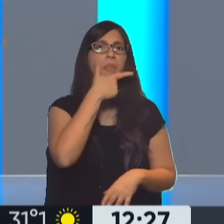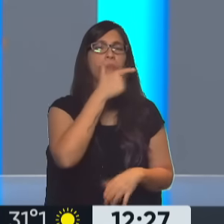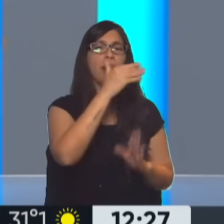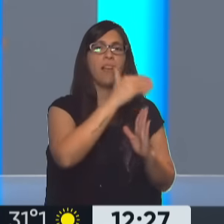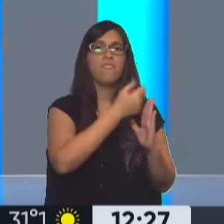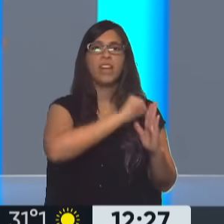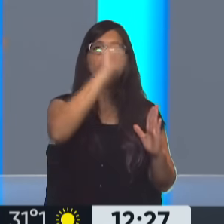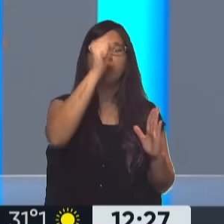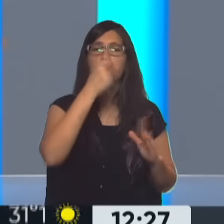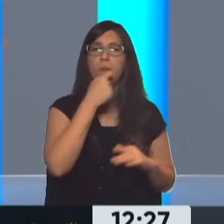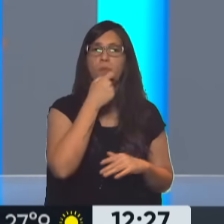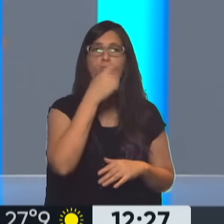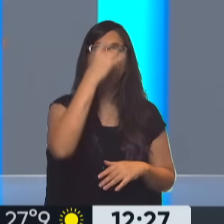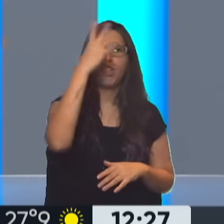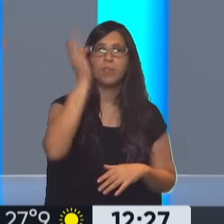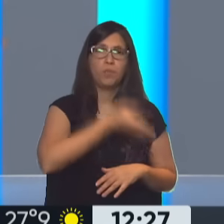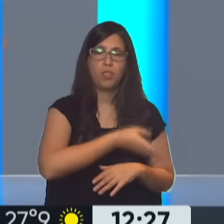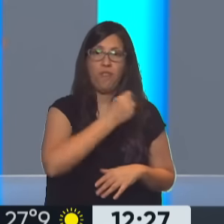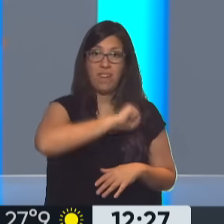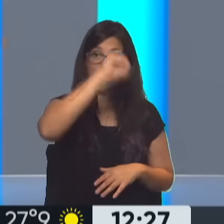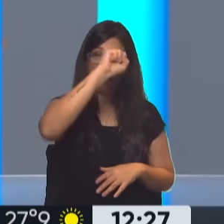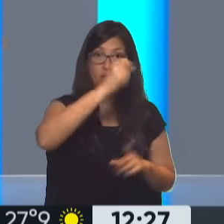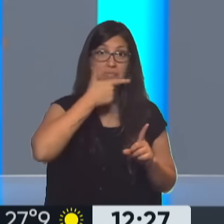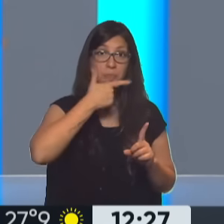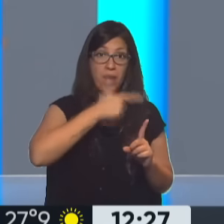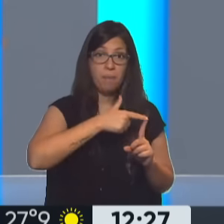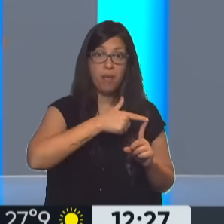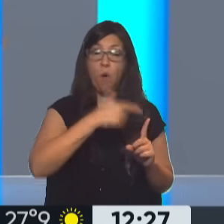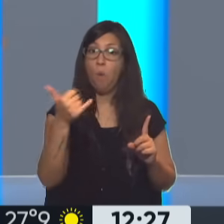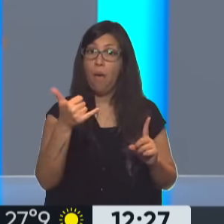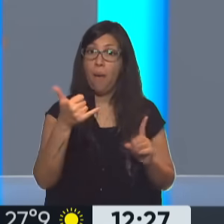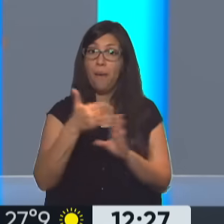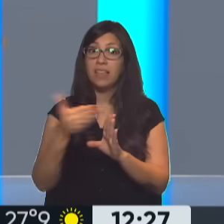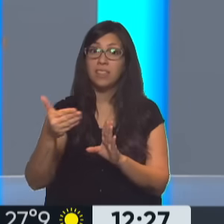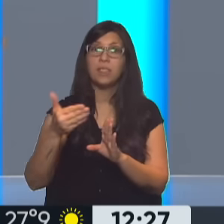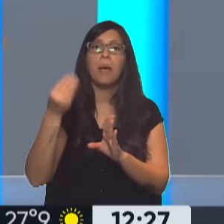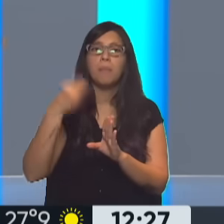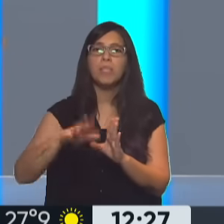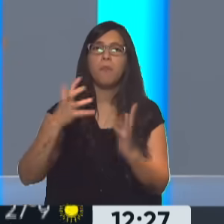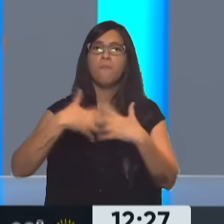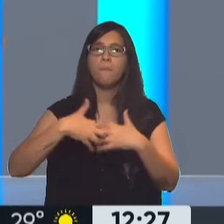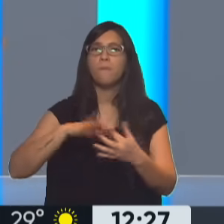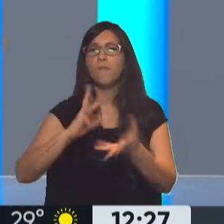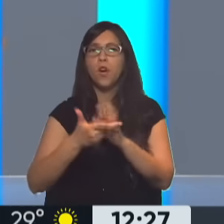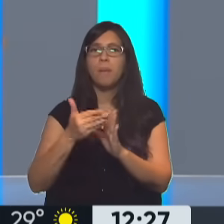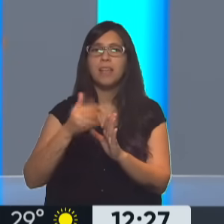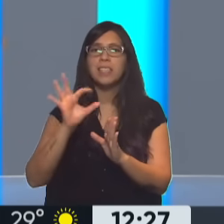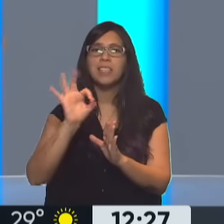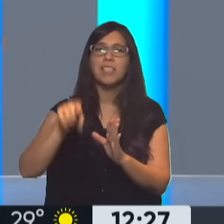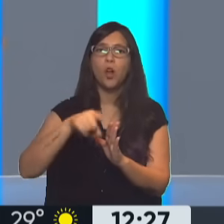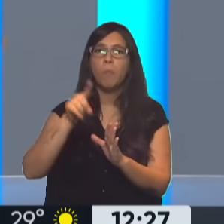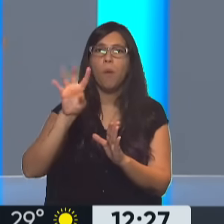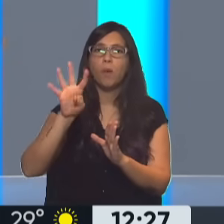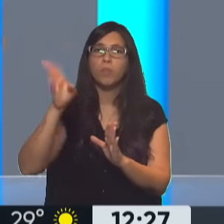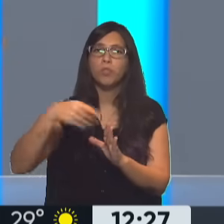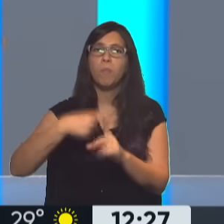inflación salía al dos de 12 por septiembre a partir del jueves entramos en un sistema cring del 0,4